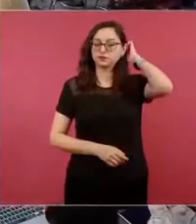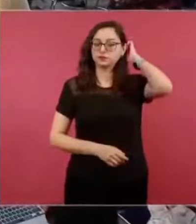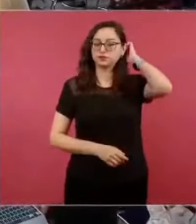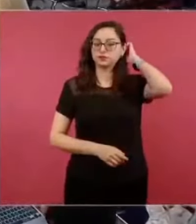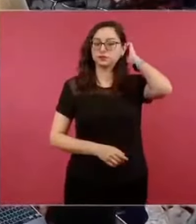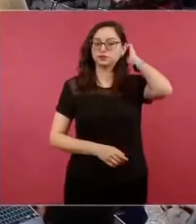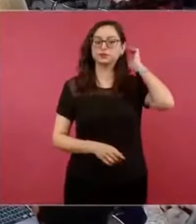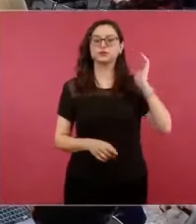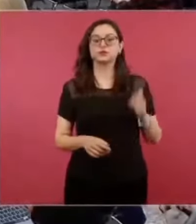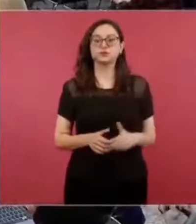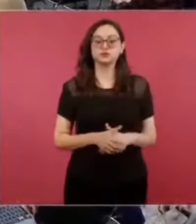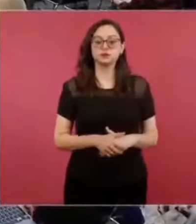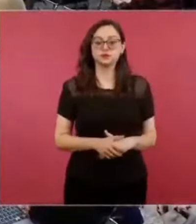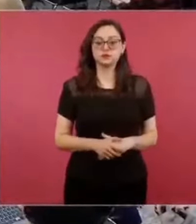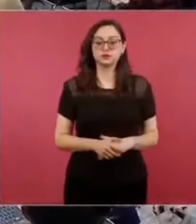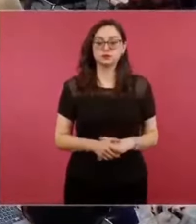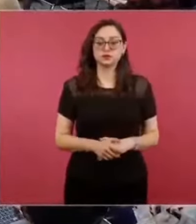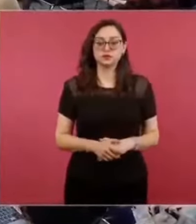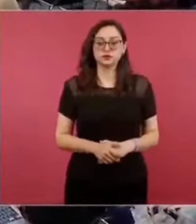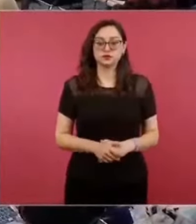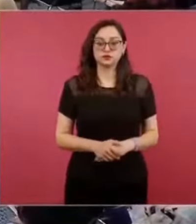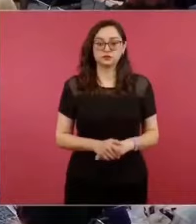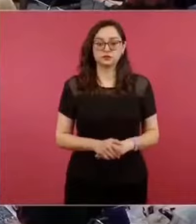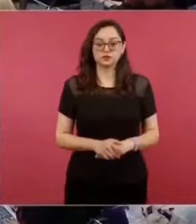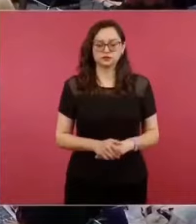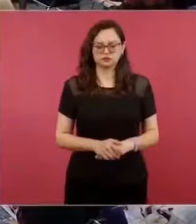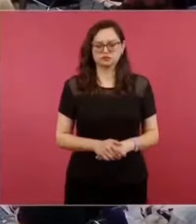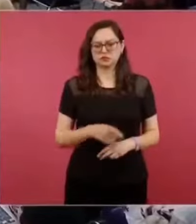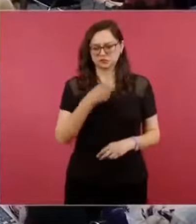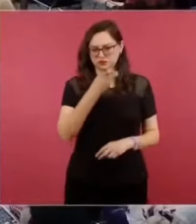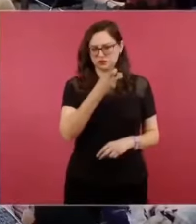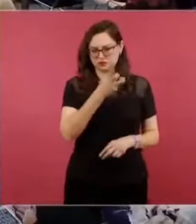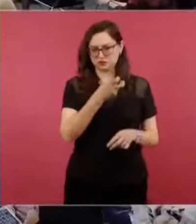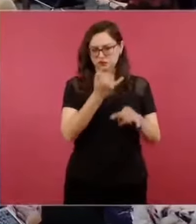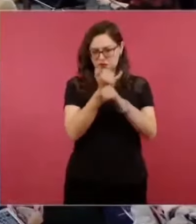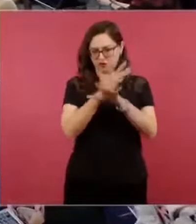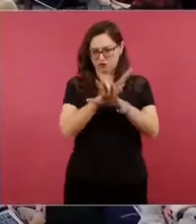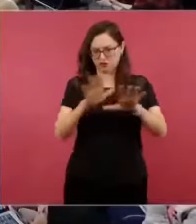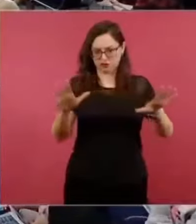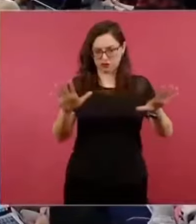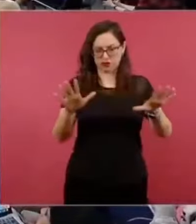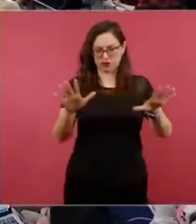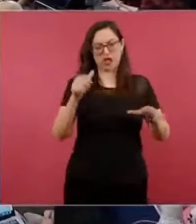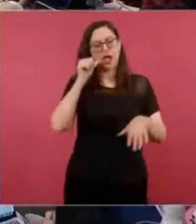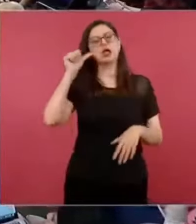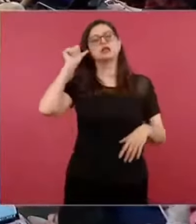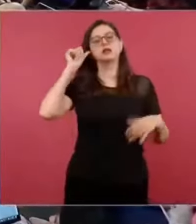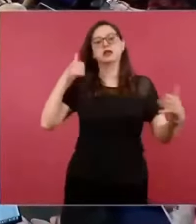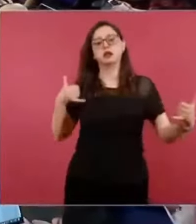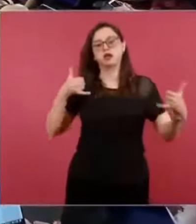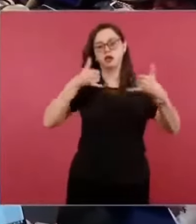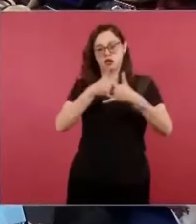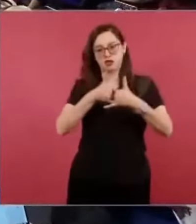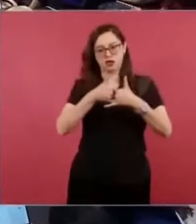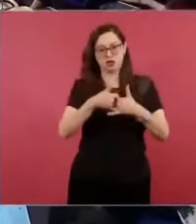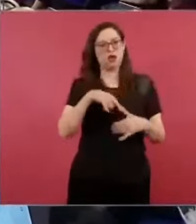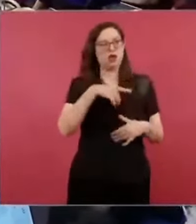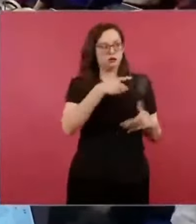Ese es el comunicado. Se los entregamos, ¿no? Es de la llamada de ayer.